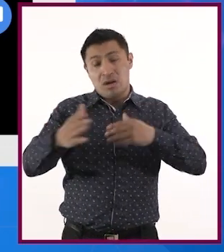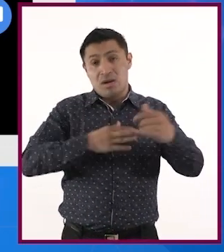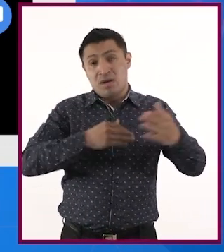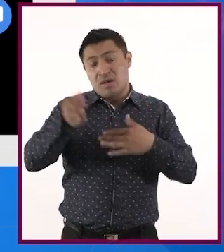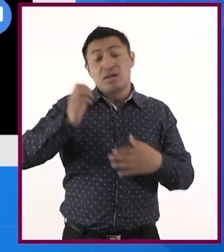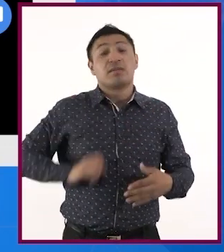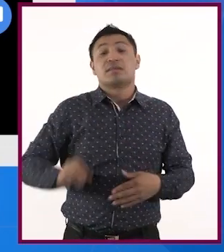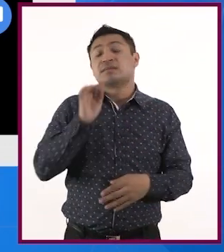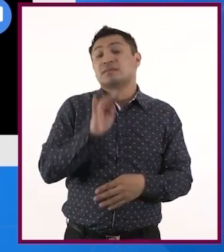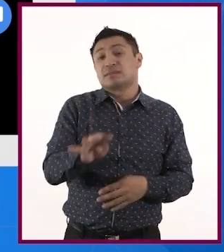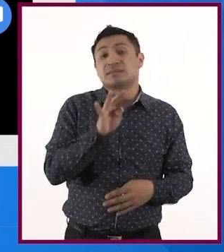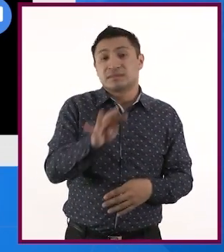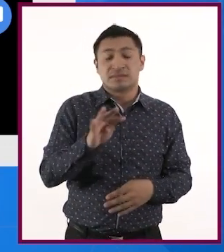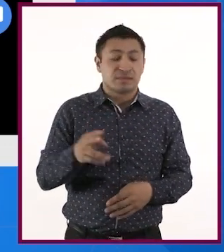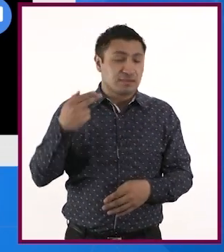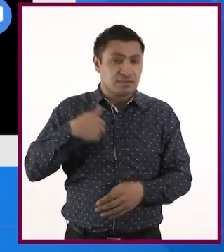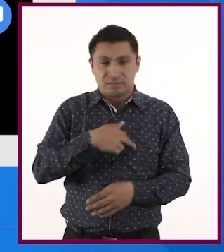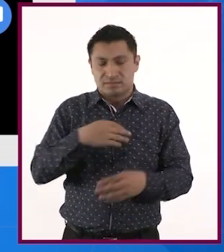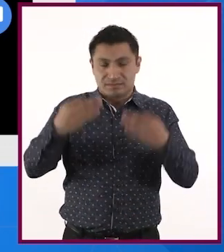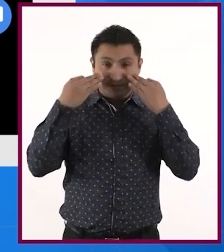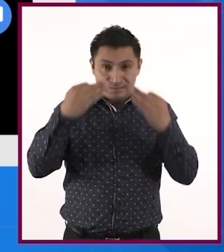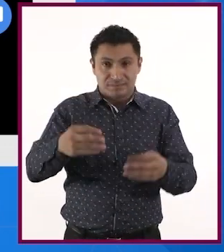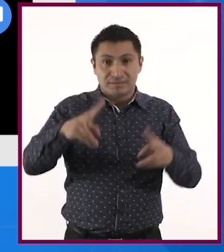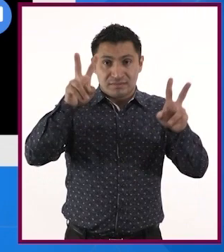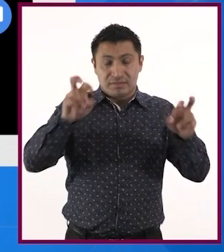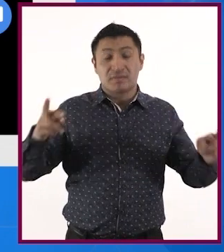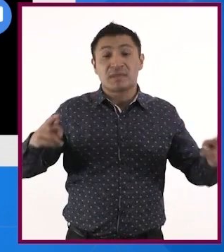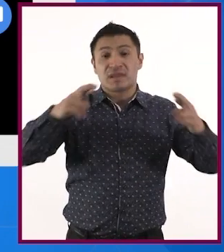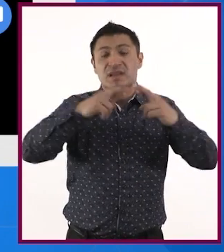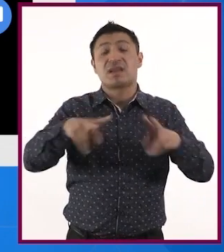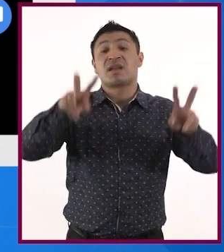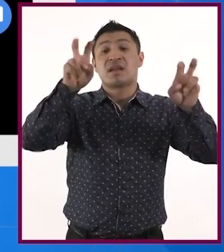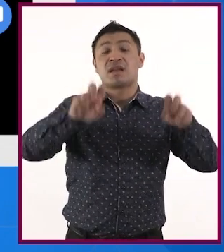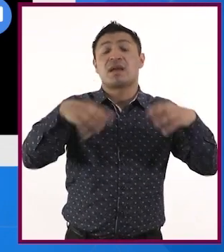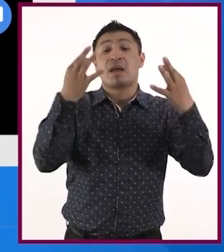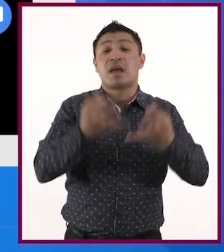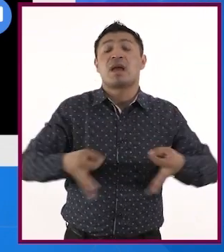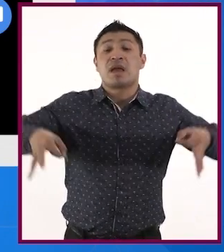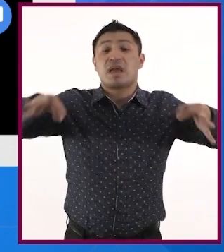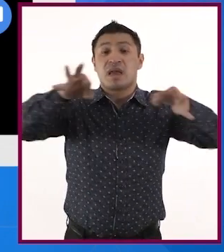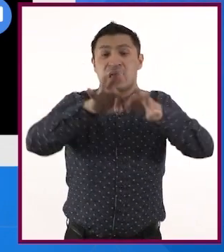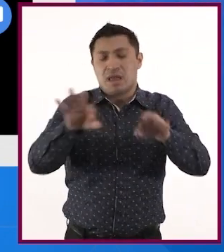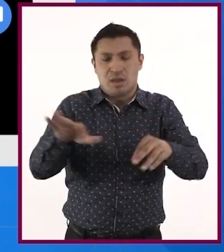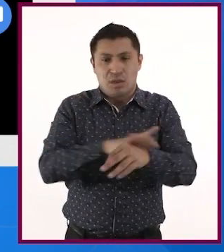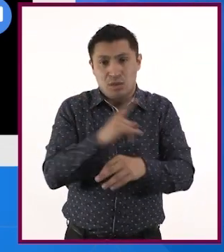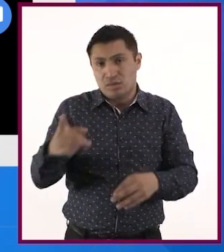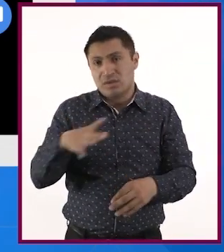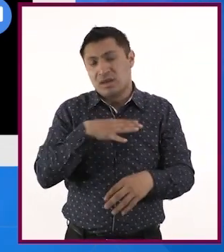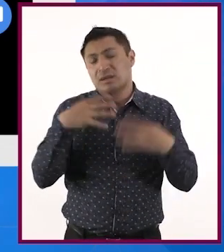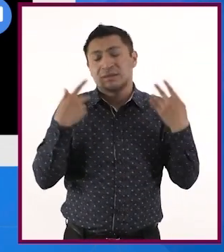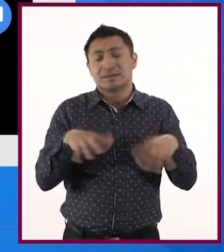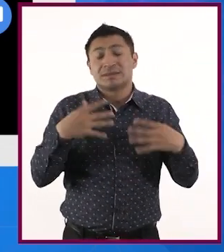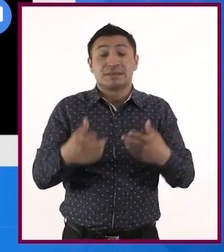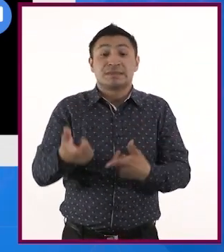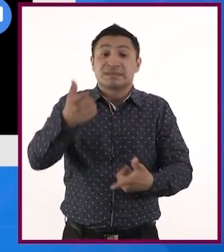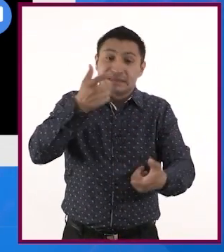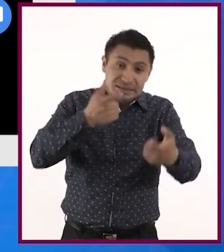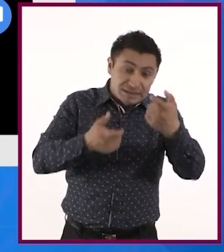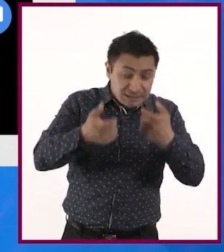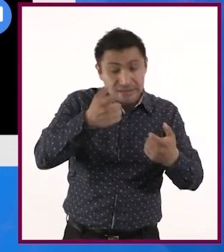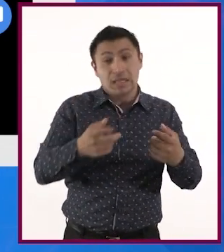siglo XIX, vamos a ver que el tema religioso es un tema fundamental que va a tener implicaciones